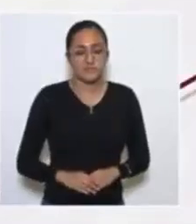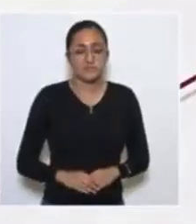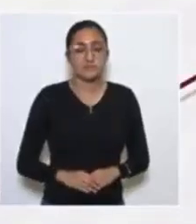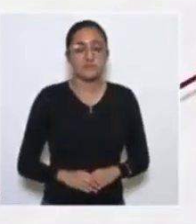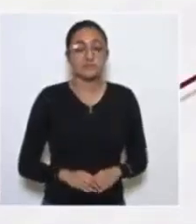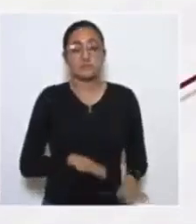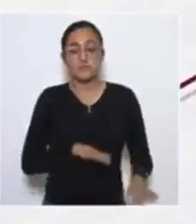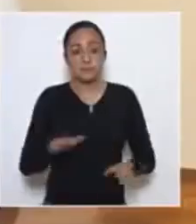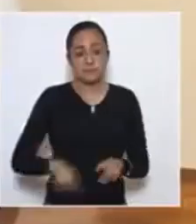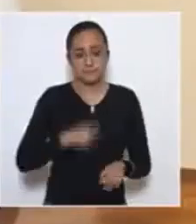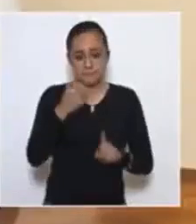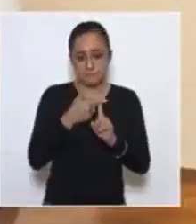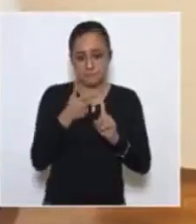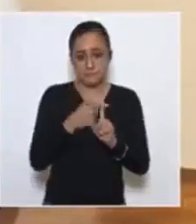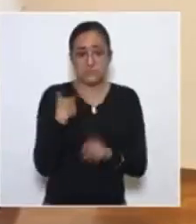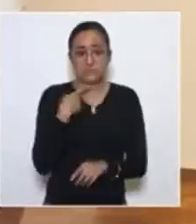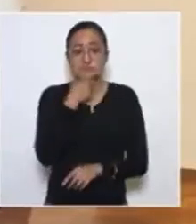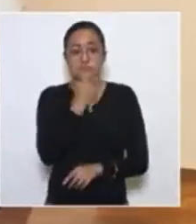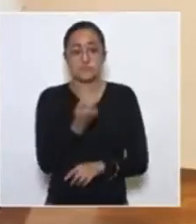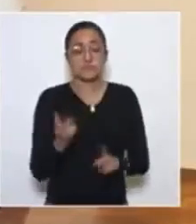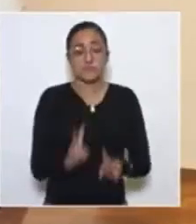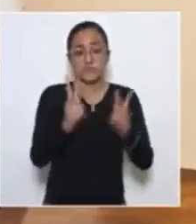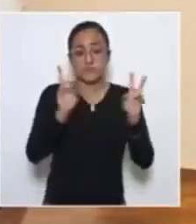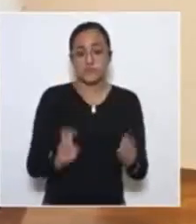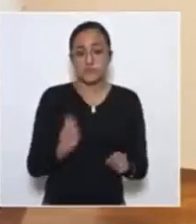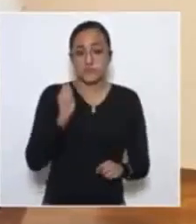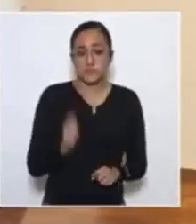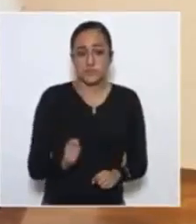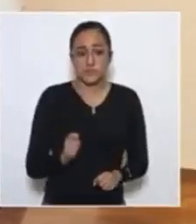Pues primero decirte que el tema de